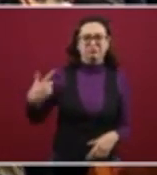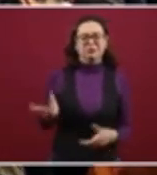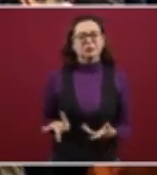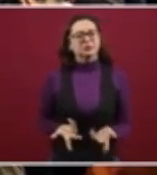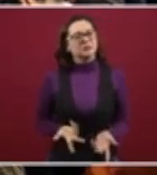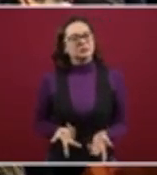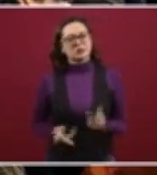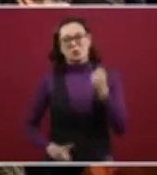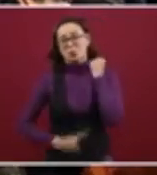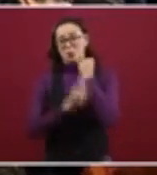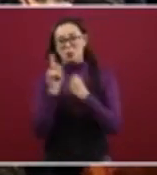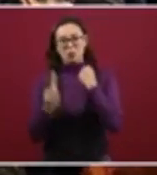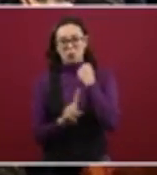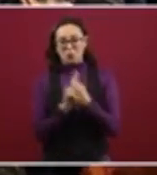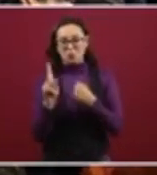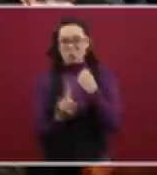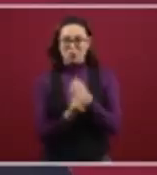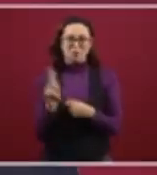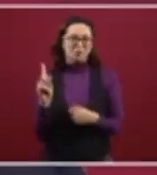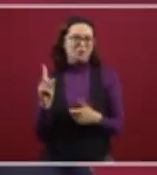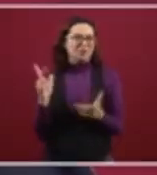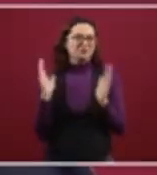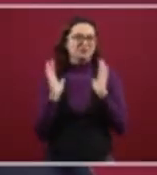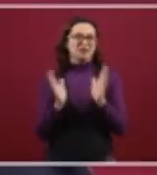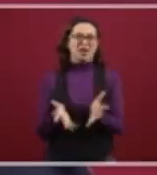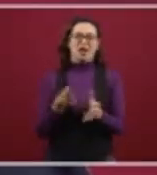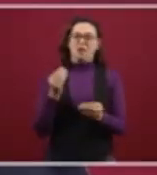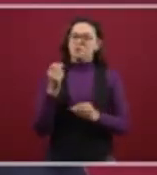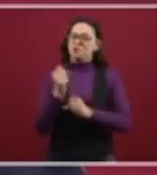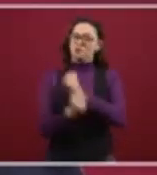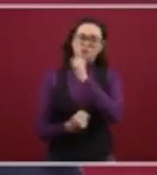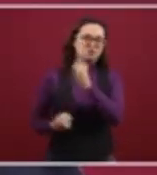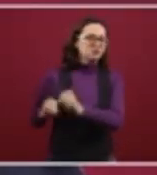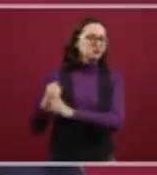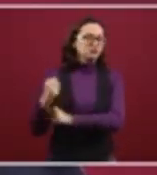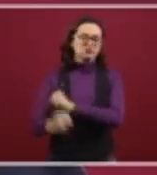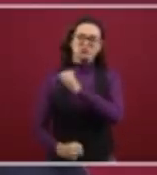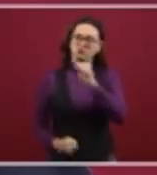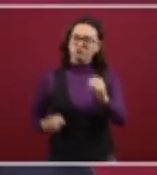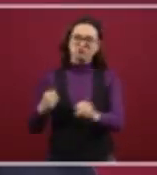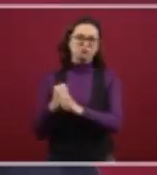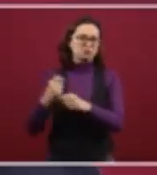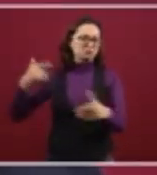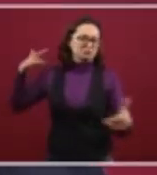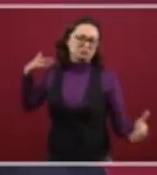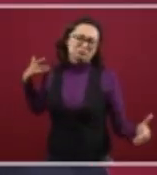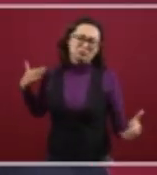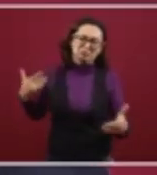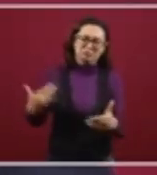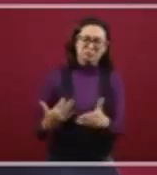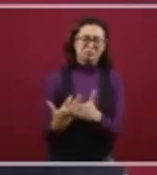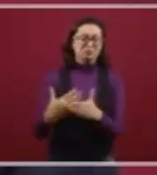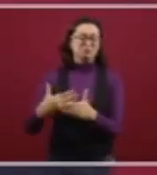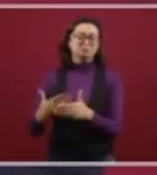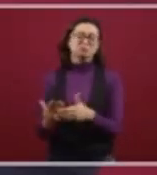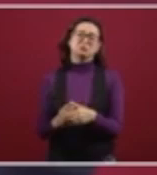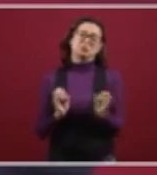viene de hace mucho tiempo, que se dejó